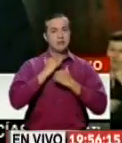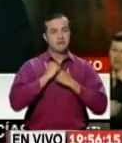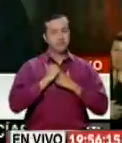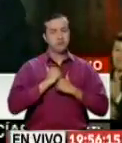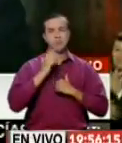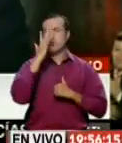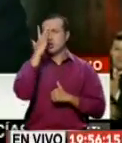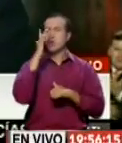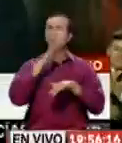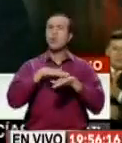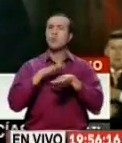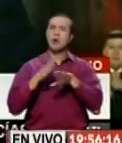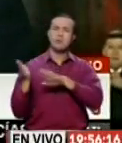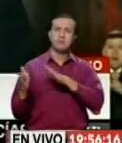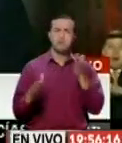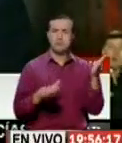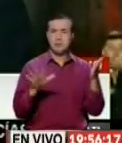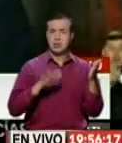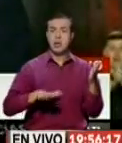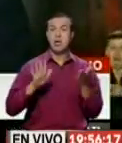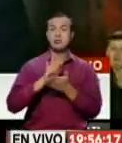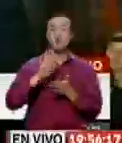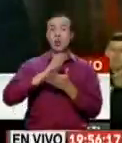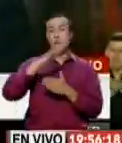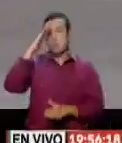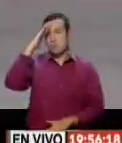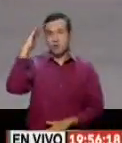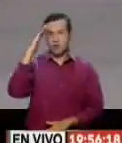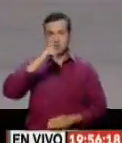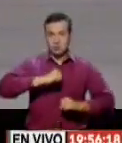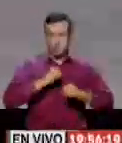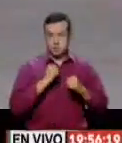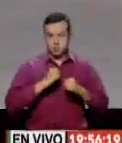del atentado terrorista en la Escuela General Santander de Bogotá.